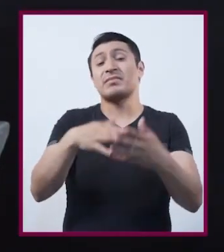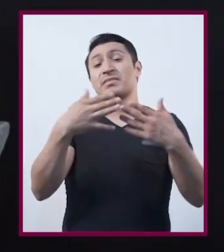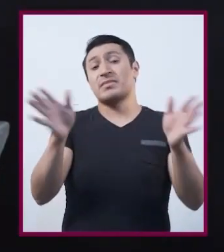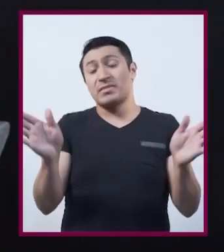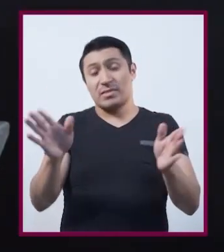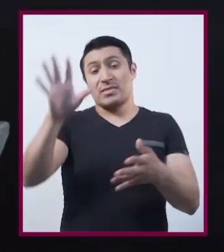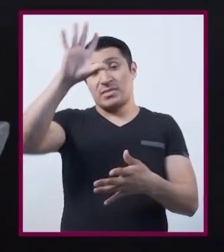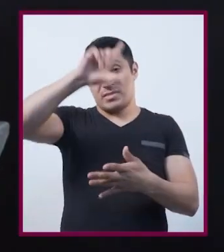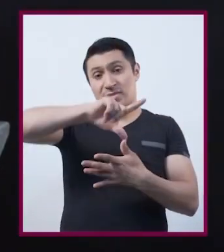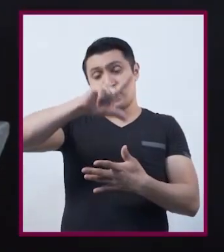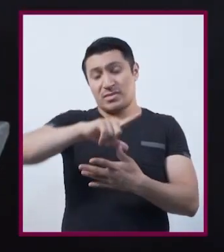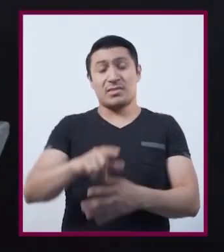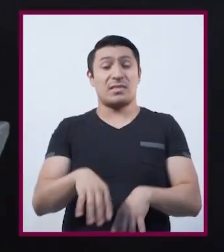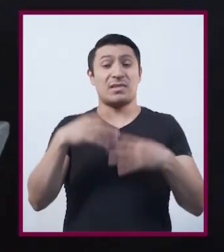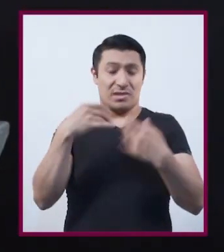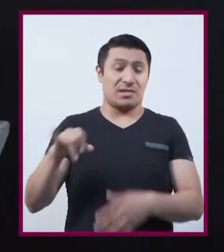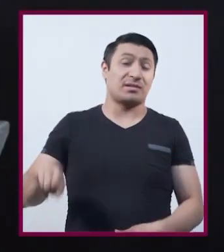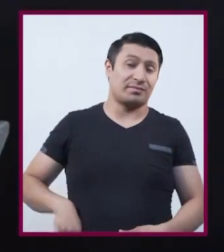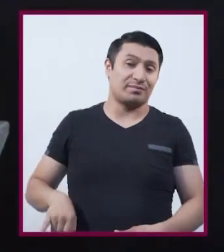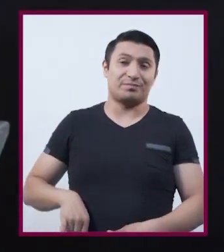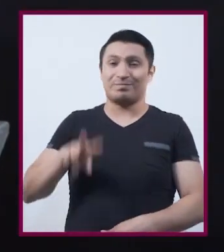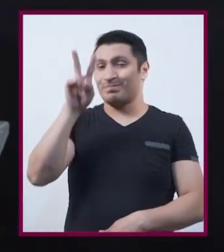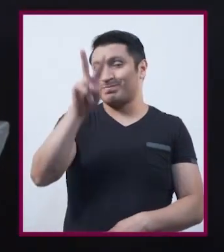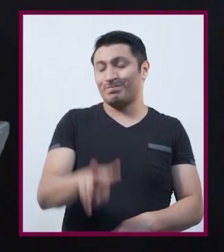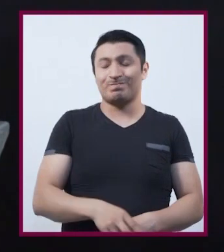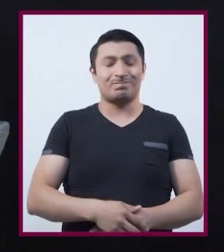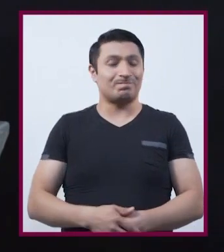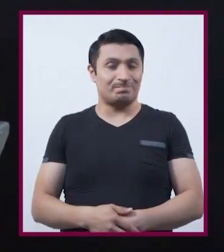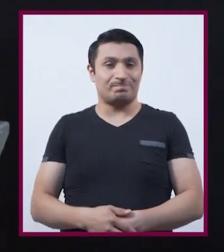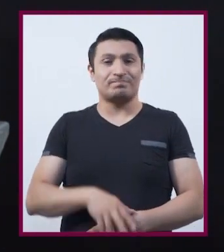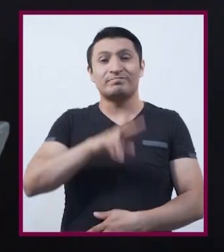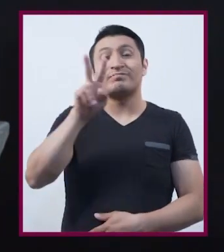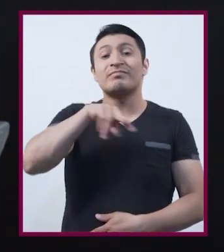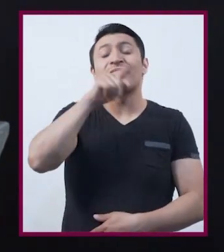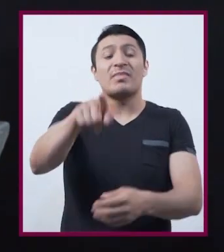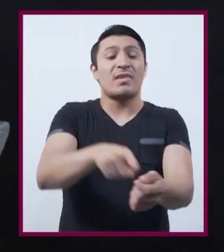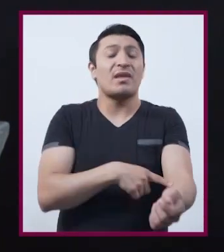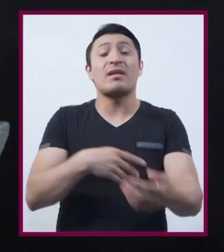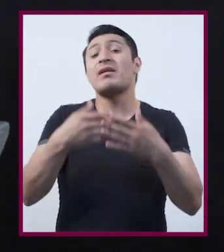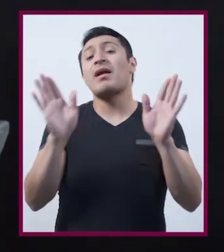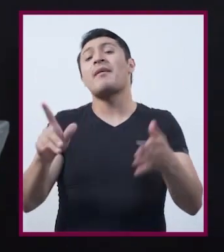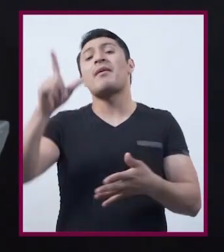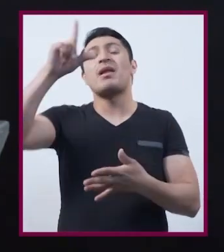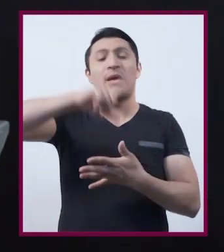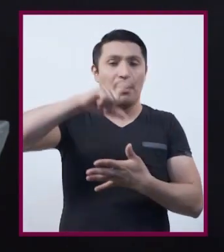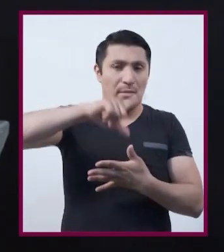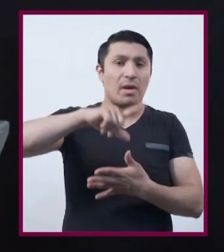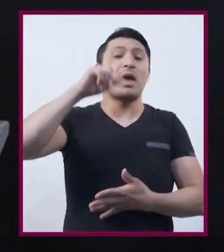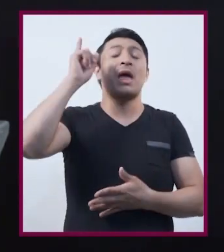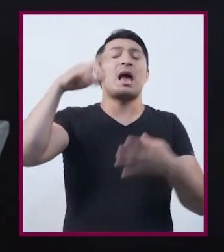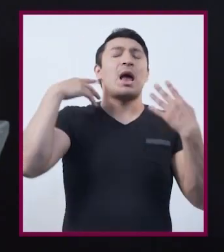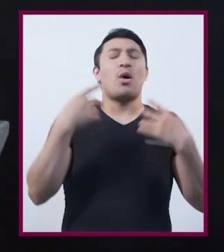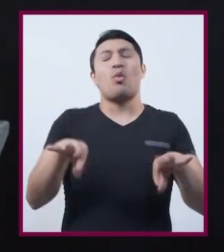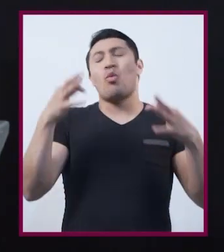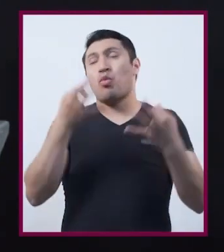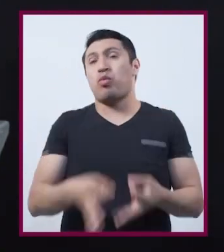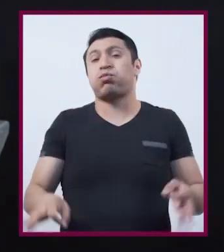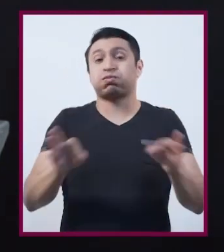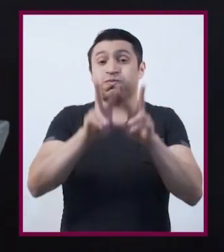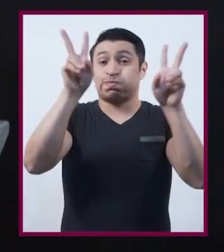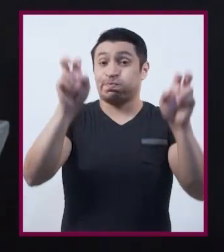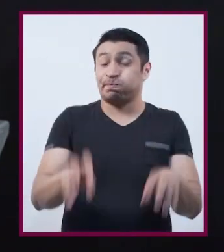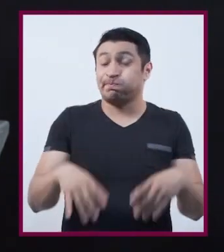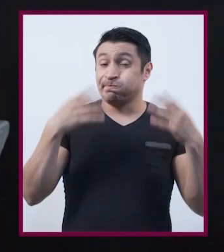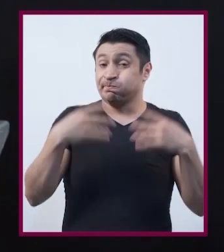Las venas abiertas de América Latina, ¡qué título! ¿No te parece buenísimo? Es una imagen que hace alusión a